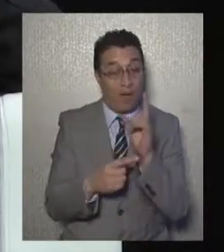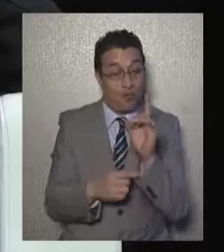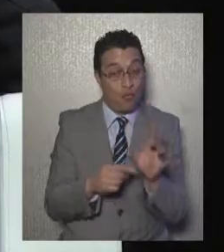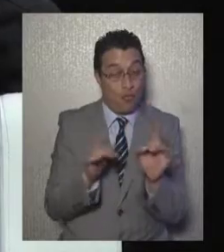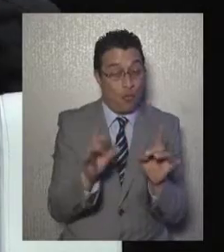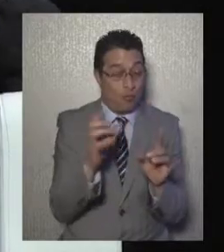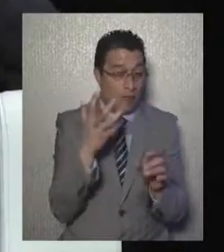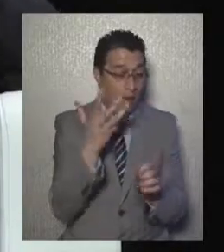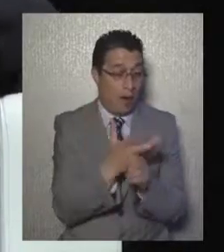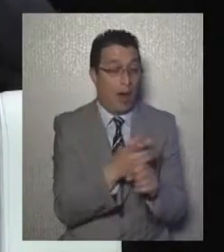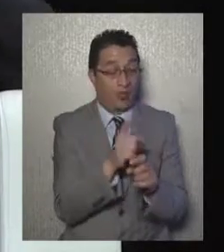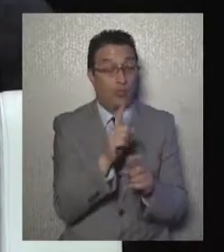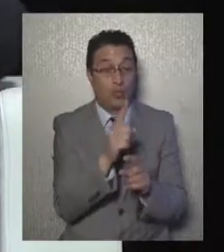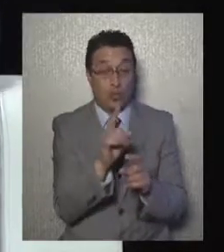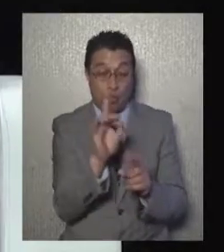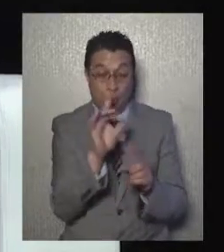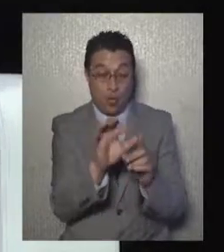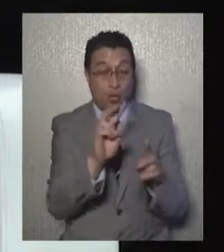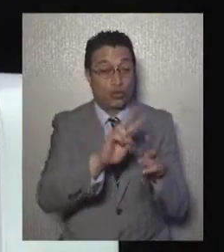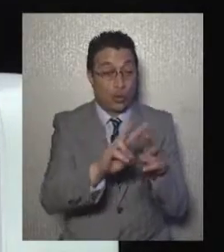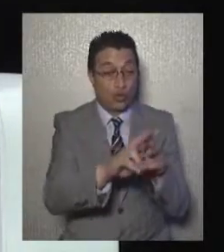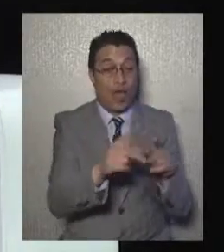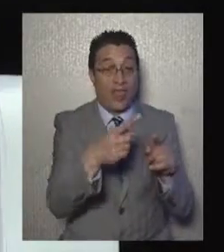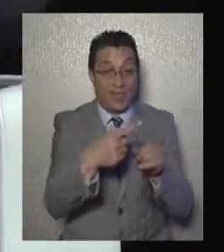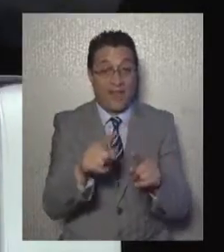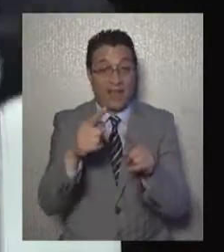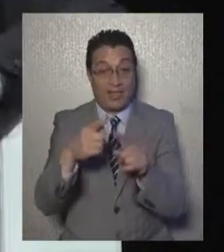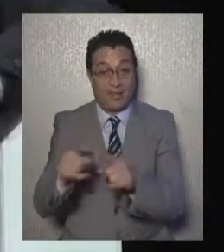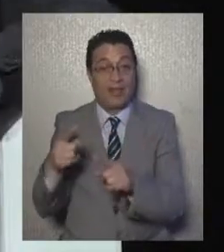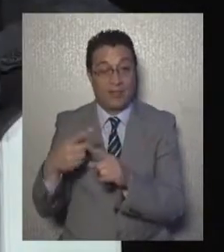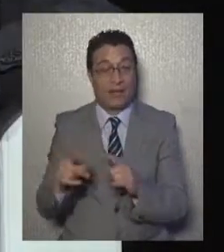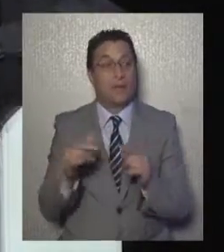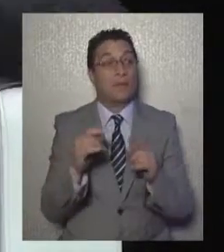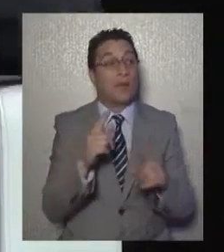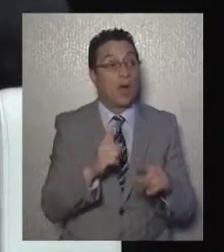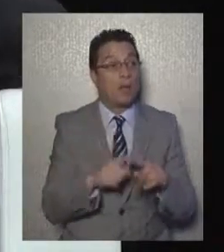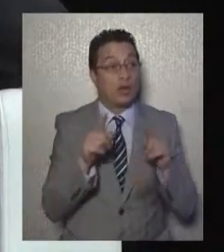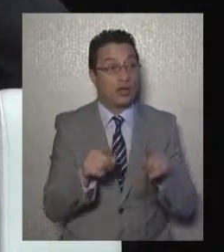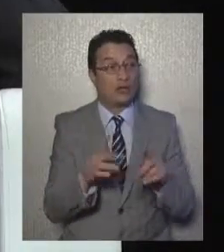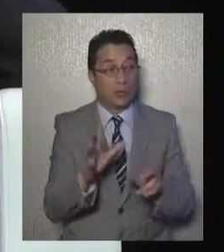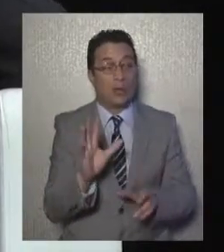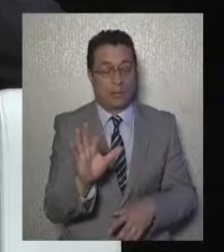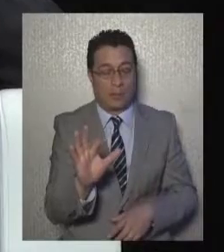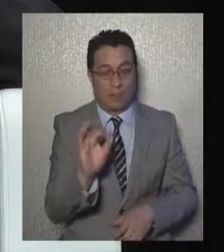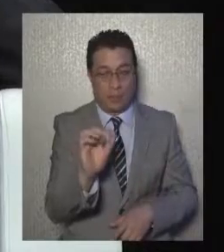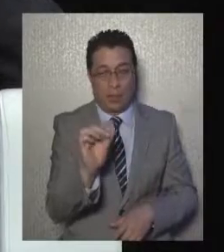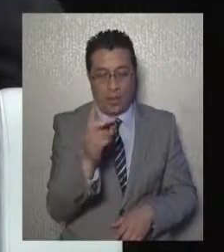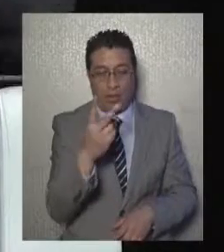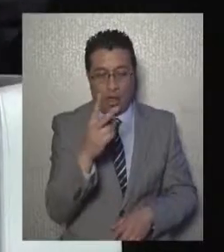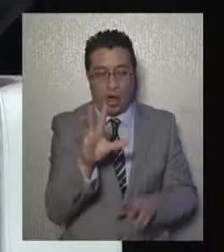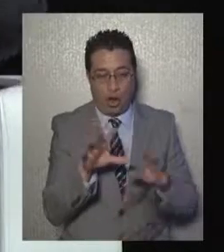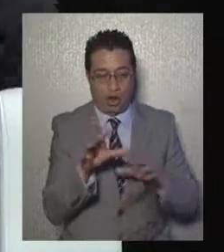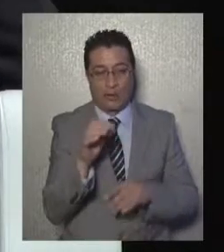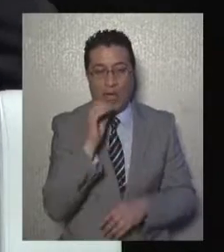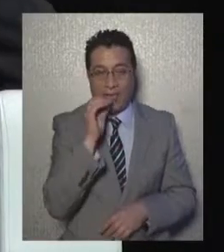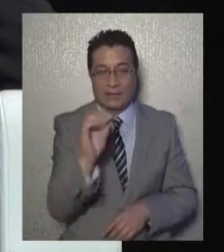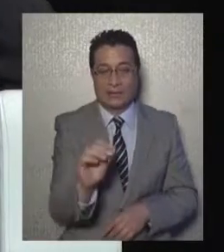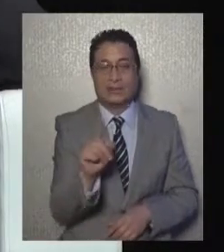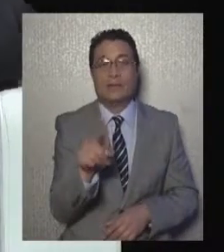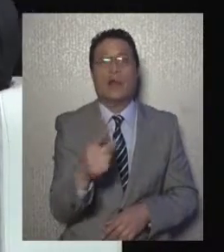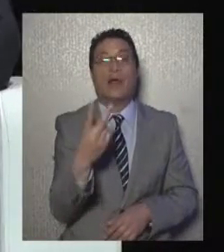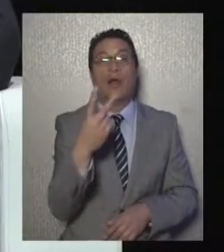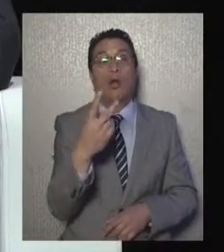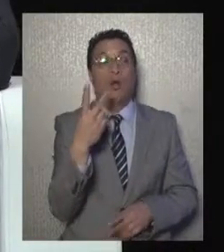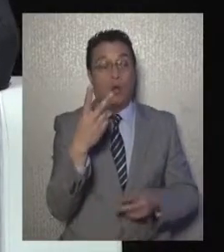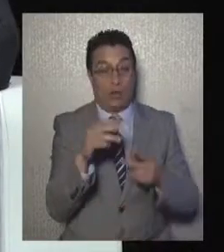ellos puede requerir una solución distinta, ¿no? Y, por lo tanto, déjame A ver, déjame decir dos cosas. Yo creo que una gran cosa la